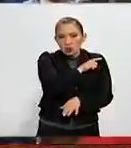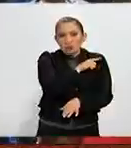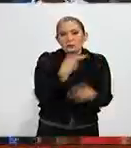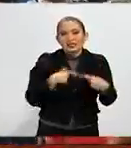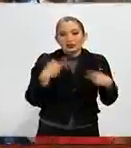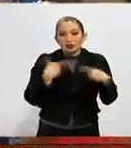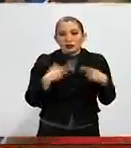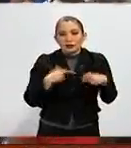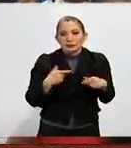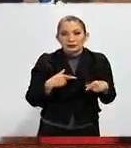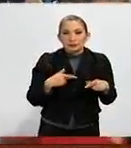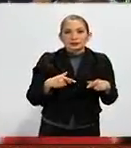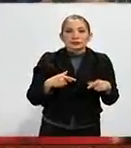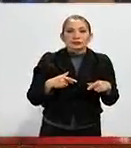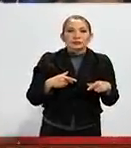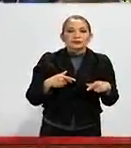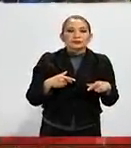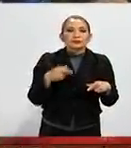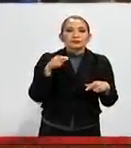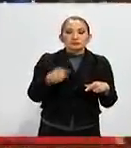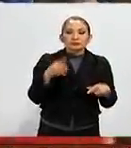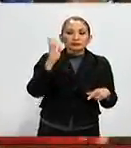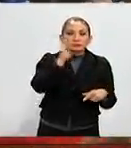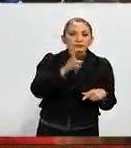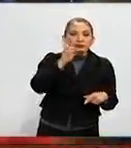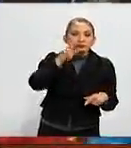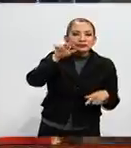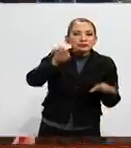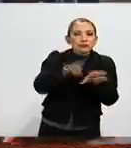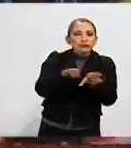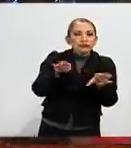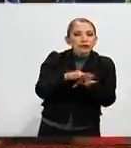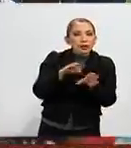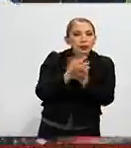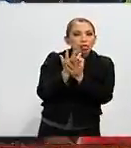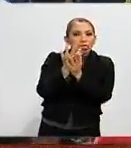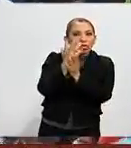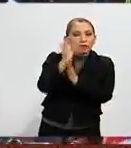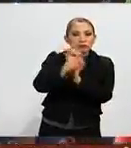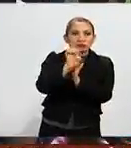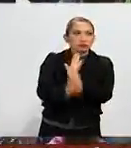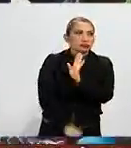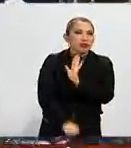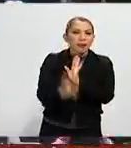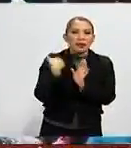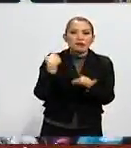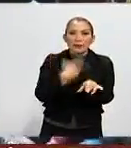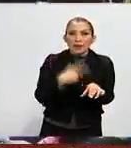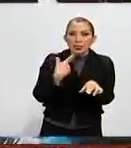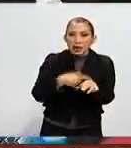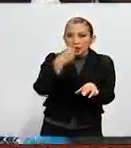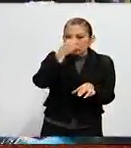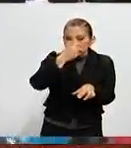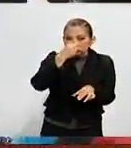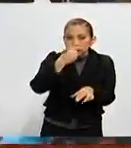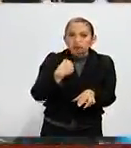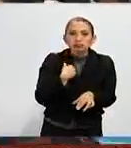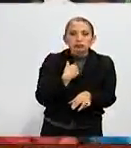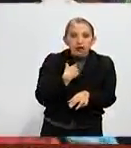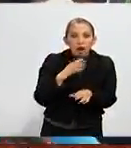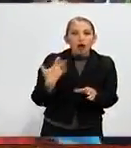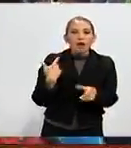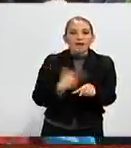los capitalinos que revelen cómo han aumentado, por ejemplo, las enfermedades respiratorias,